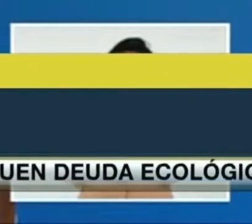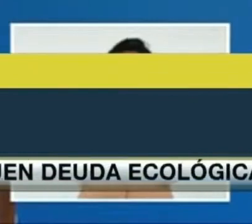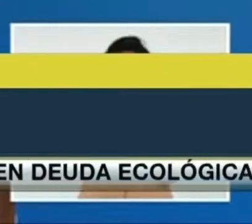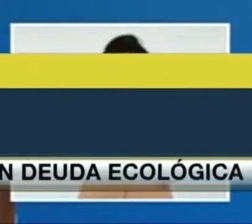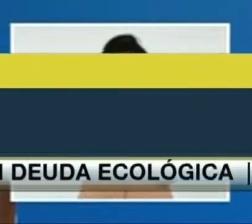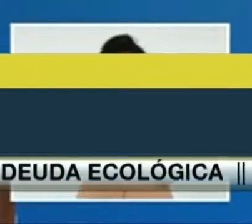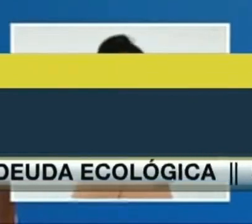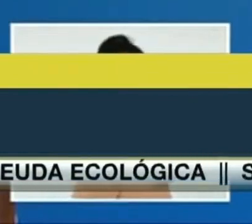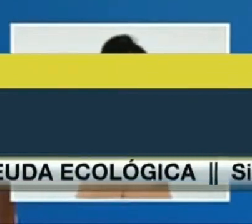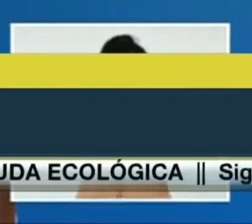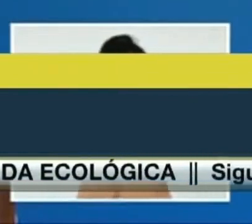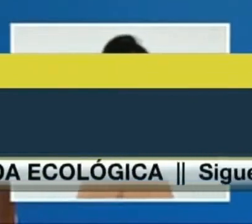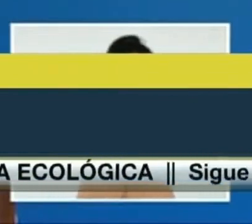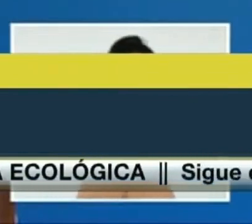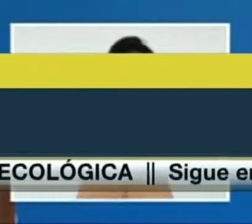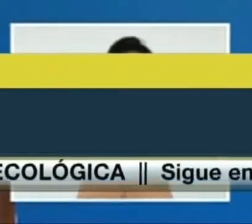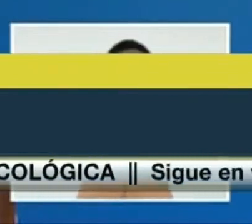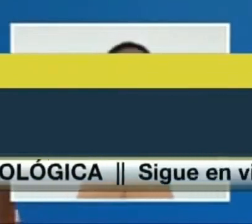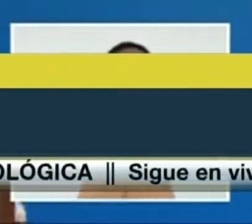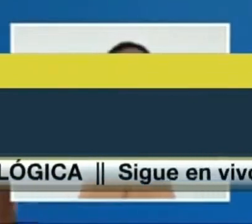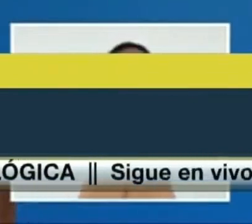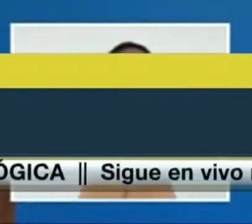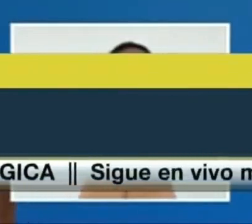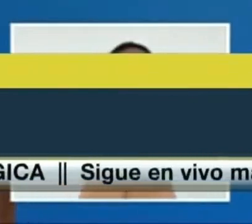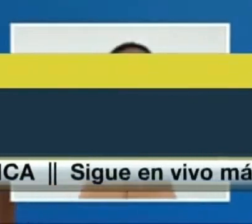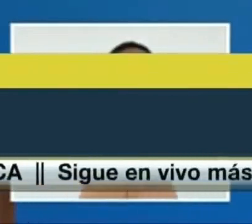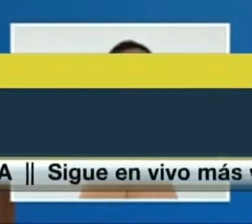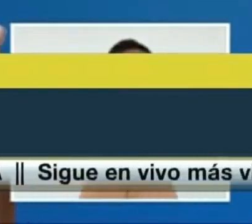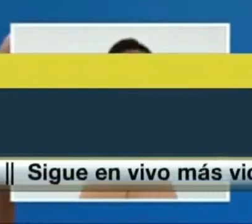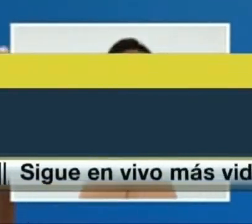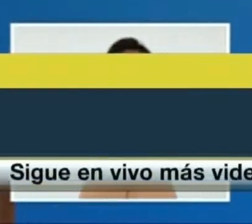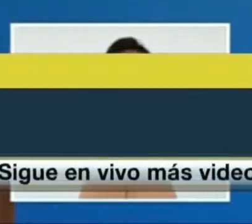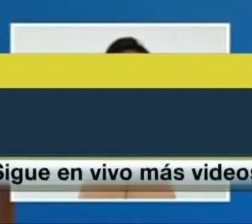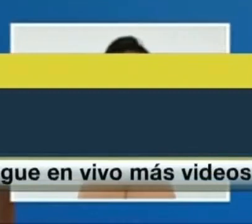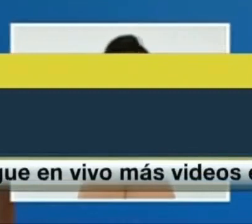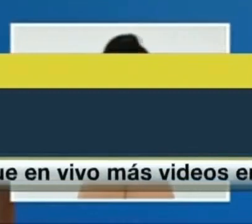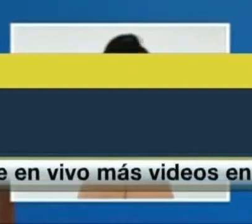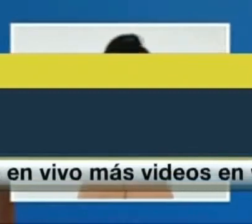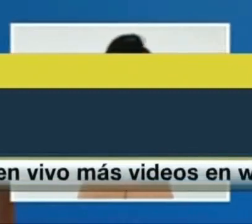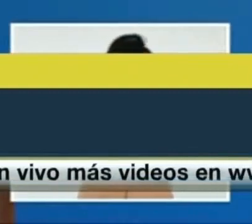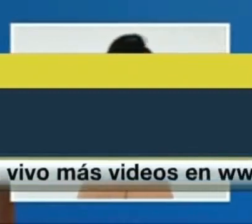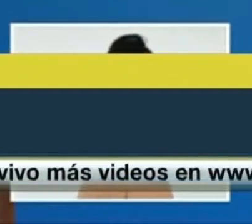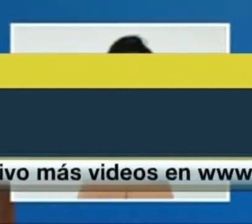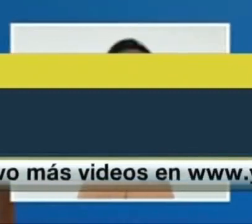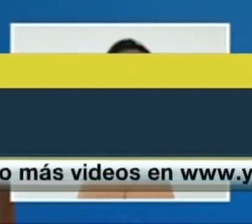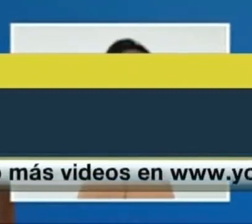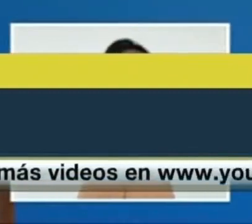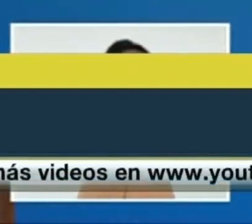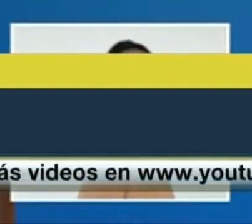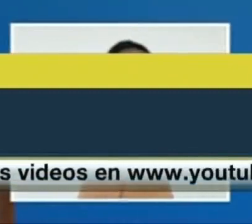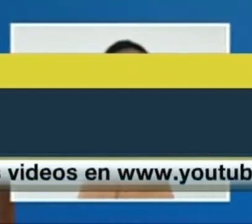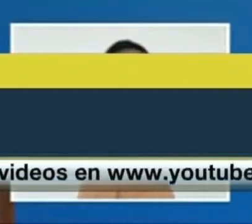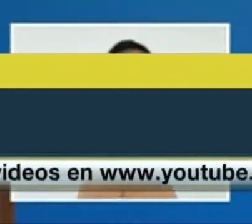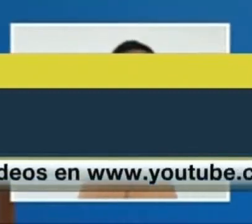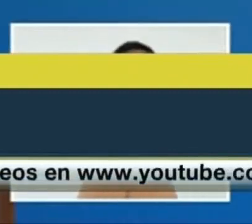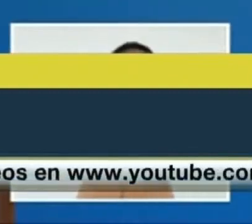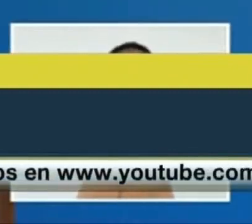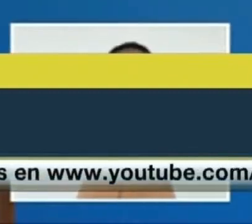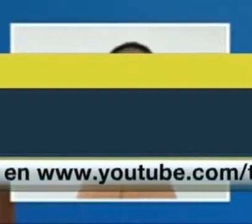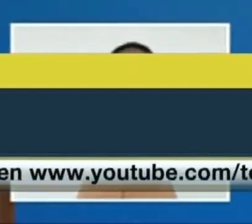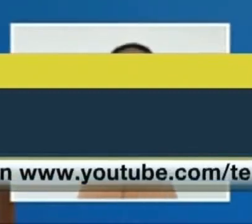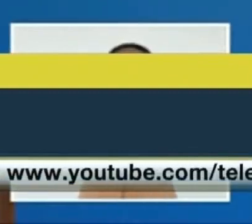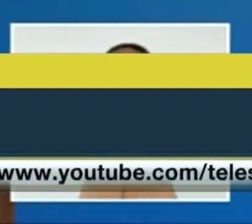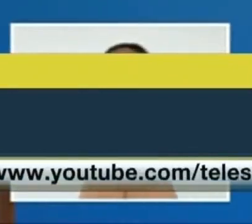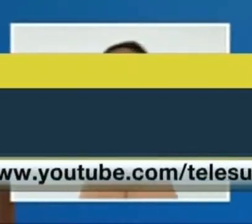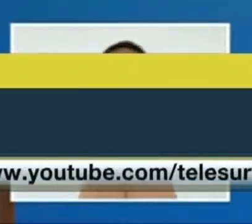Unidos para identificar formas que den acceso seguro al libre flujo de